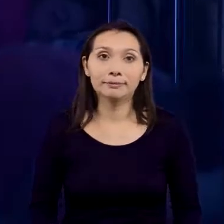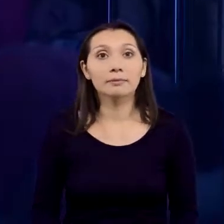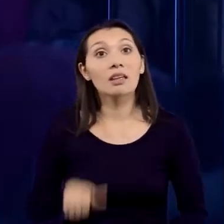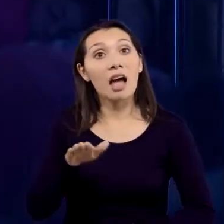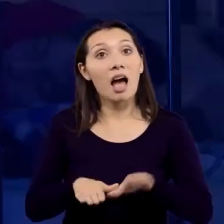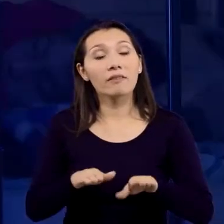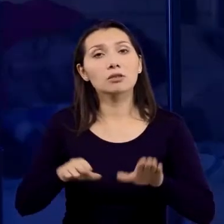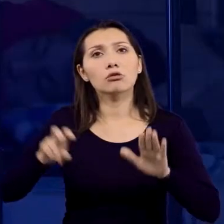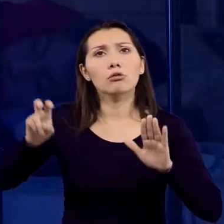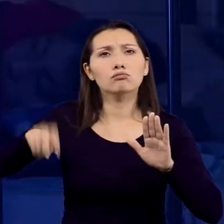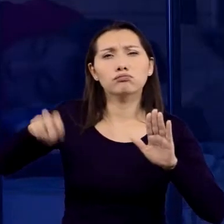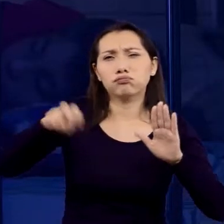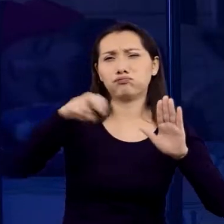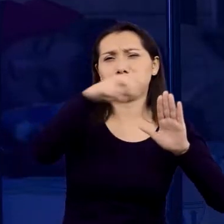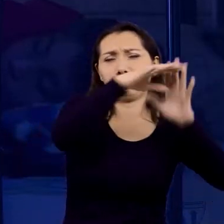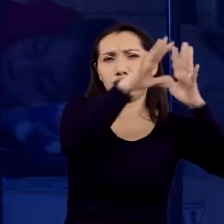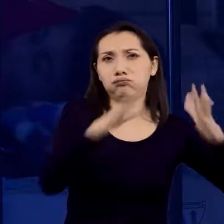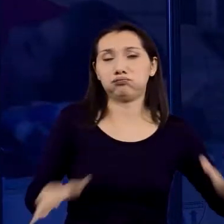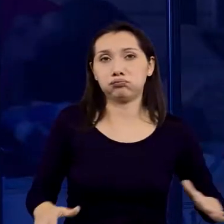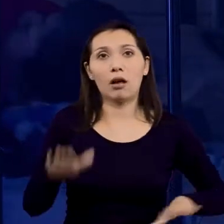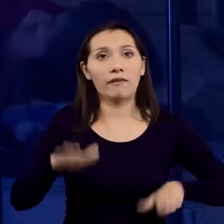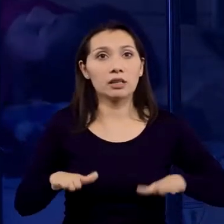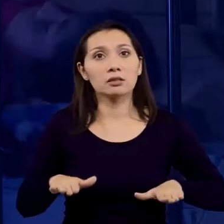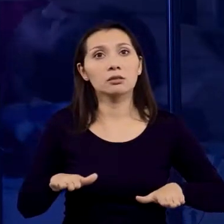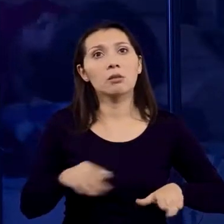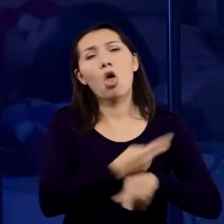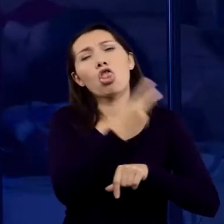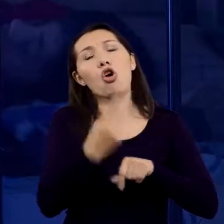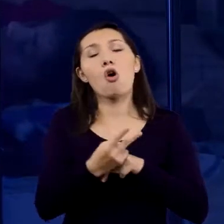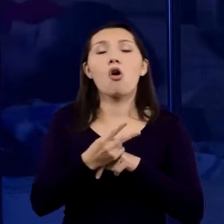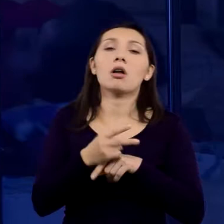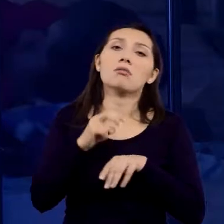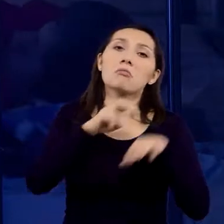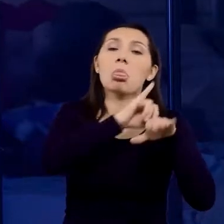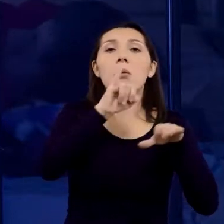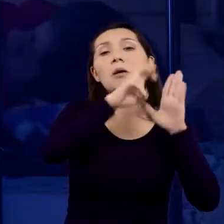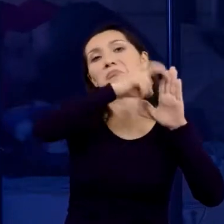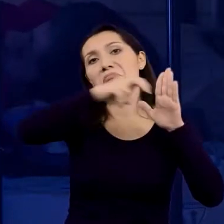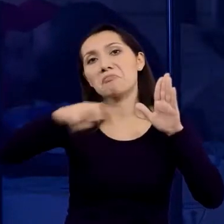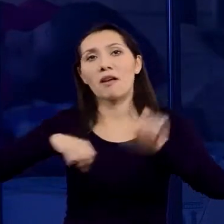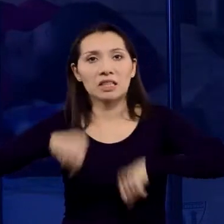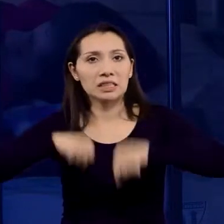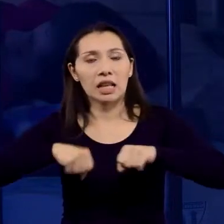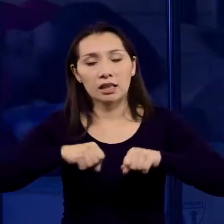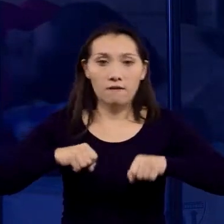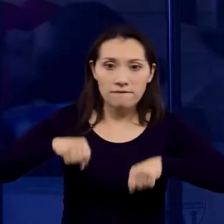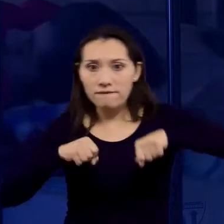A veces subo, subo para el risco. Estoy como dos horas arriba y después vuelvo para la bicicleta.